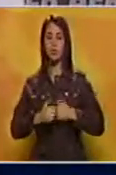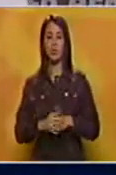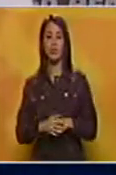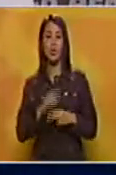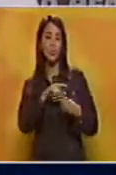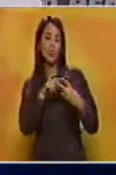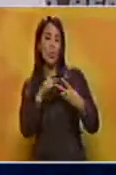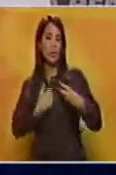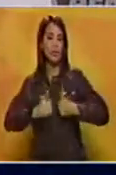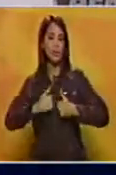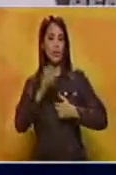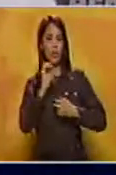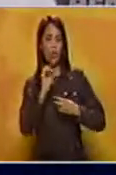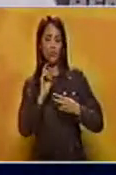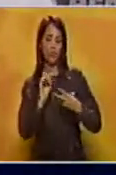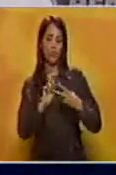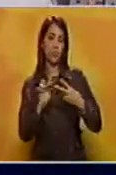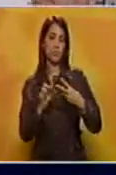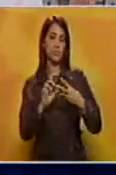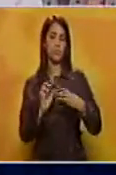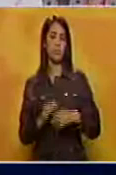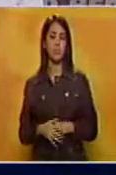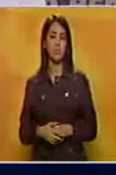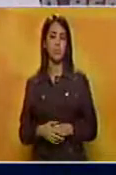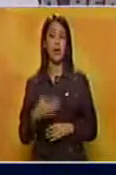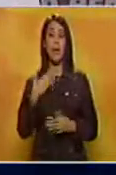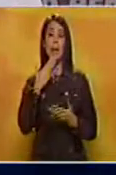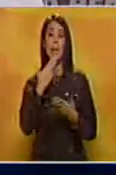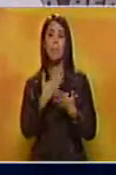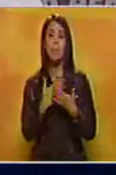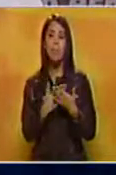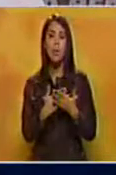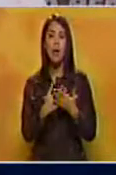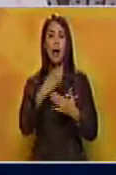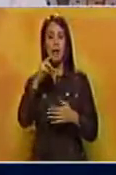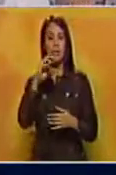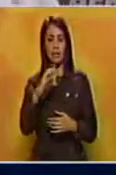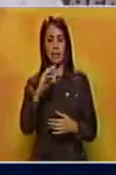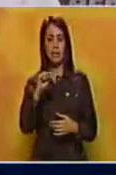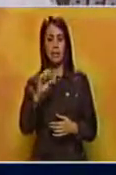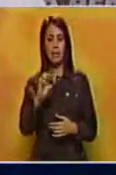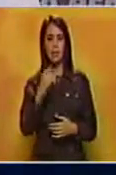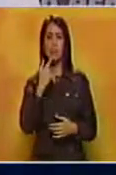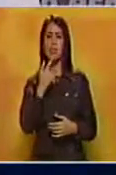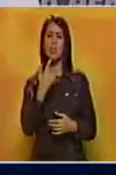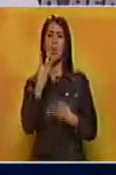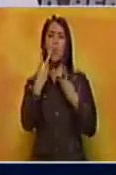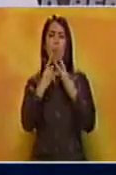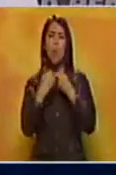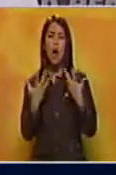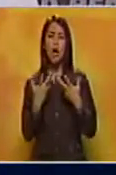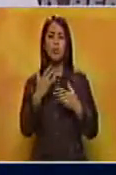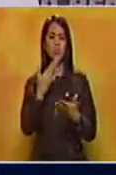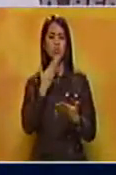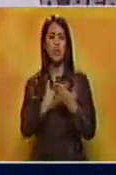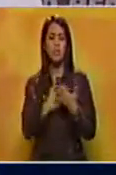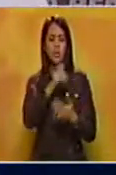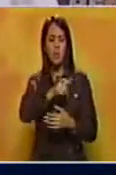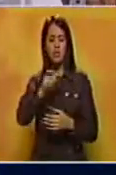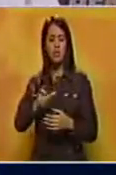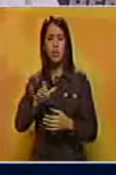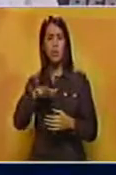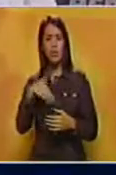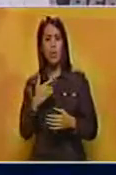dos al final, entonces le proponemos al CNE que diga cuántos testigos podemos tener cada